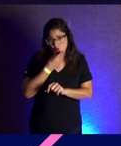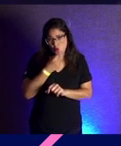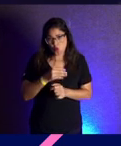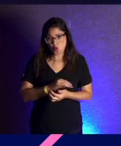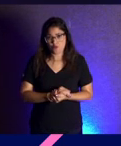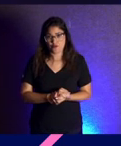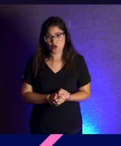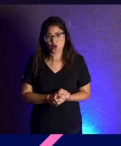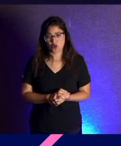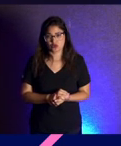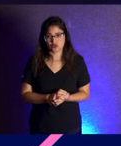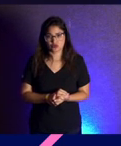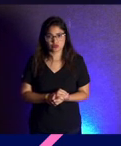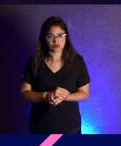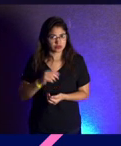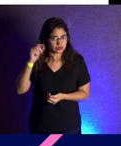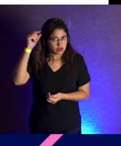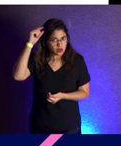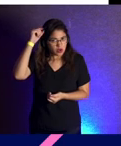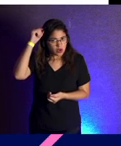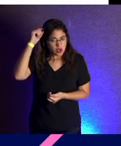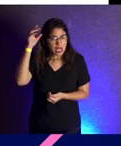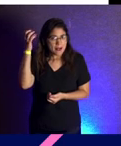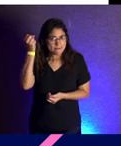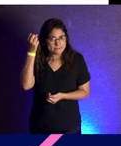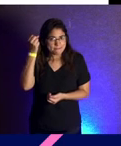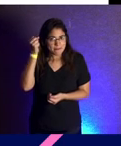la fue el artículo más